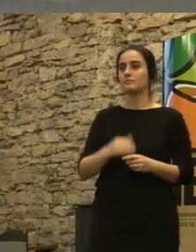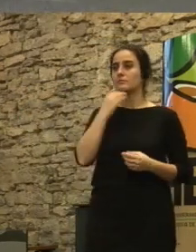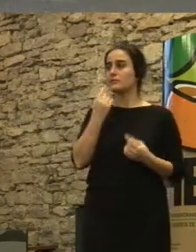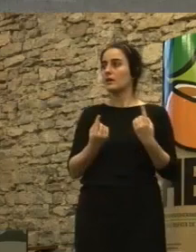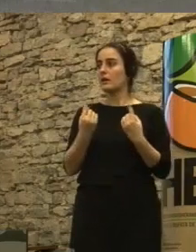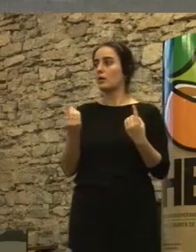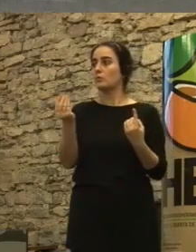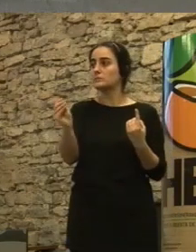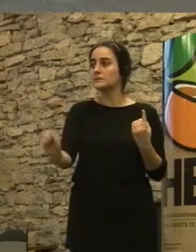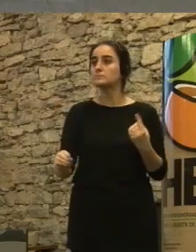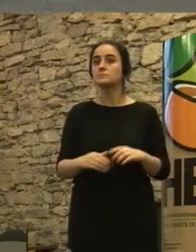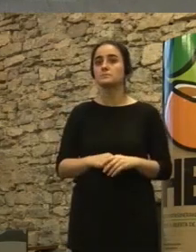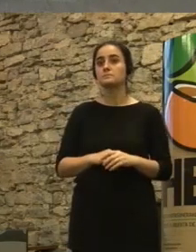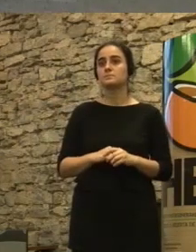más?